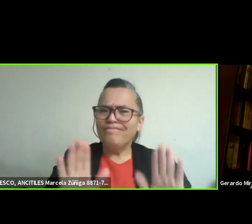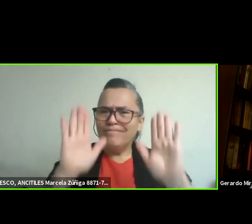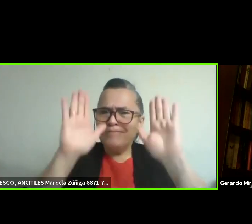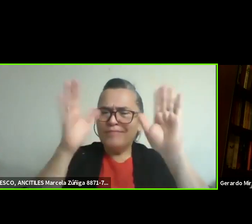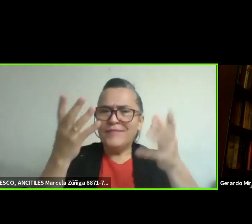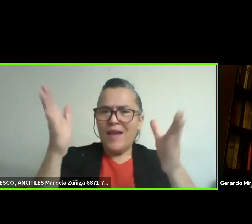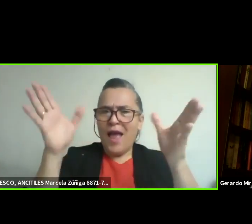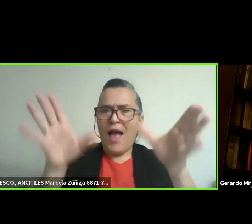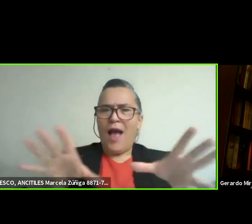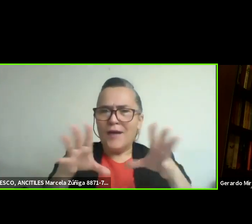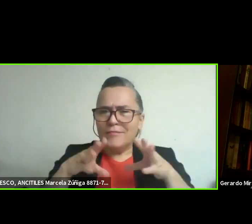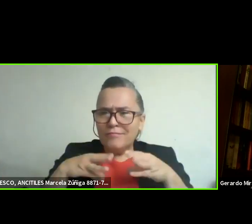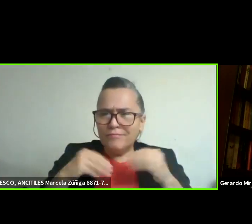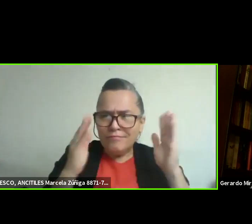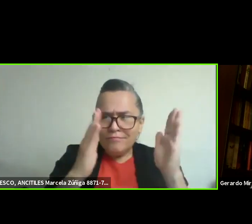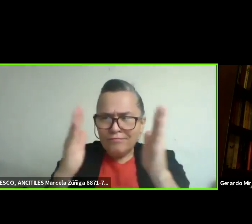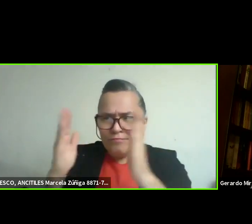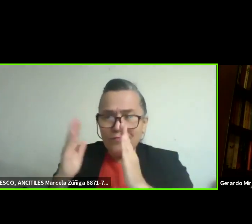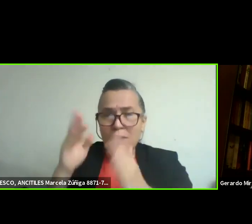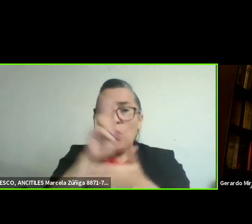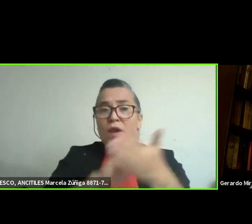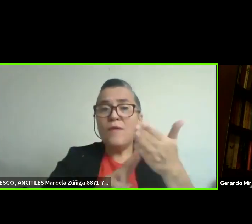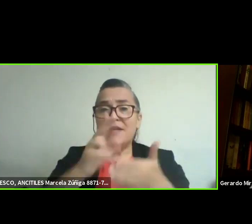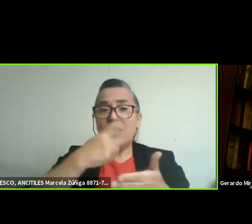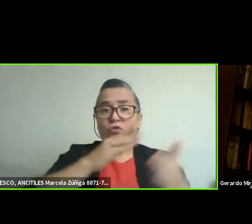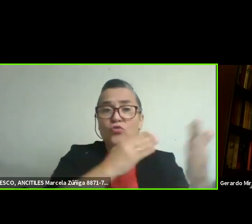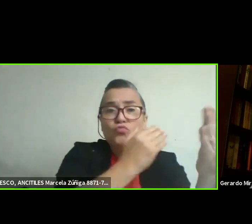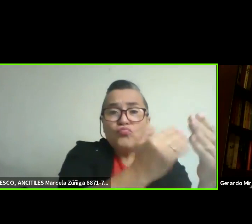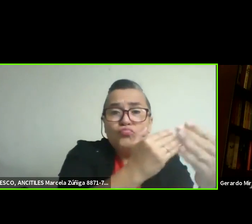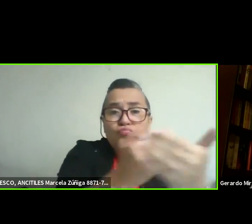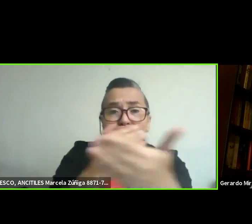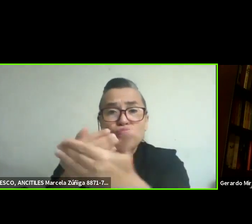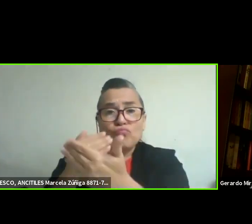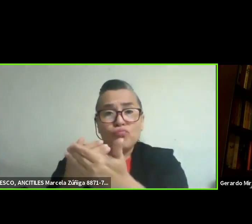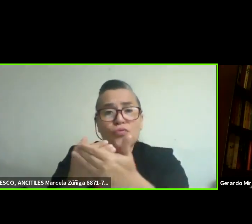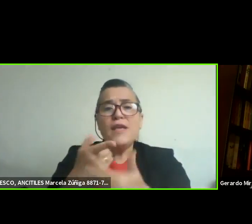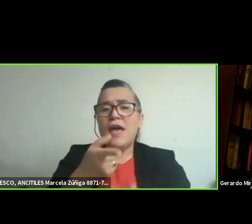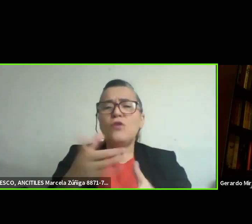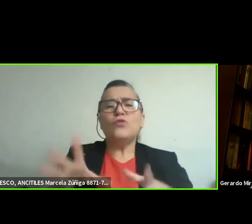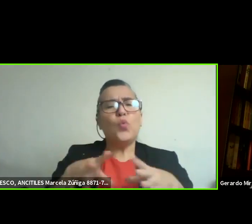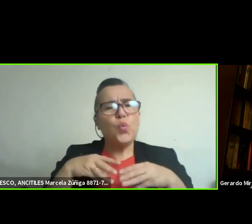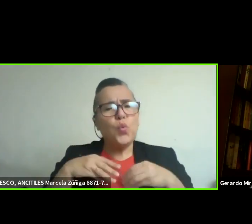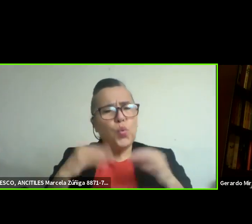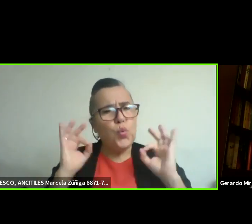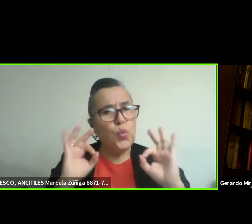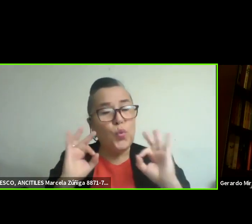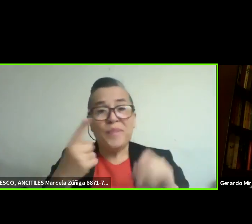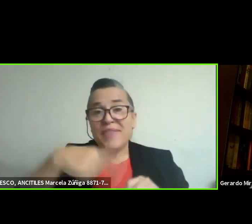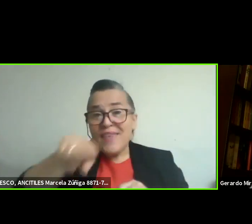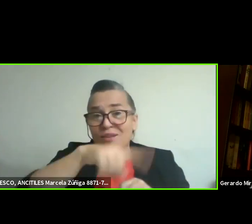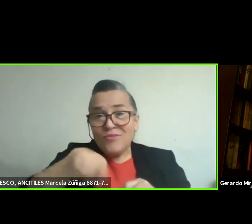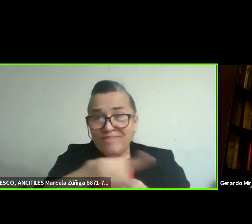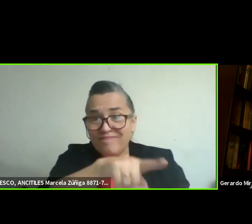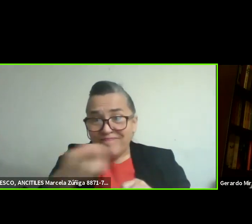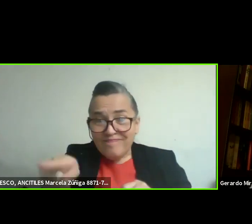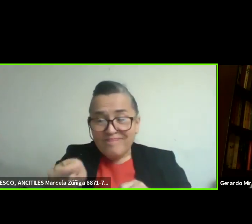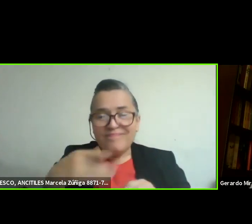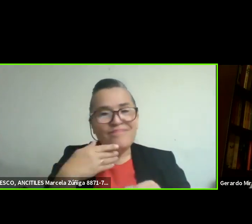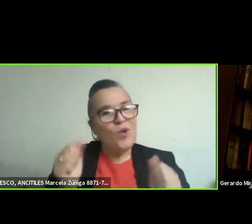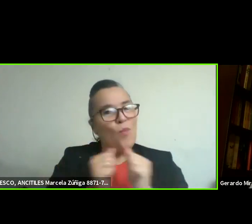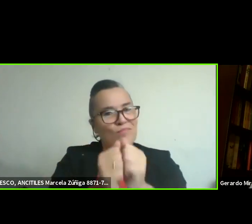parte de las universidades a las que nos hemos acercado y a cada uno de ustedes por acompañarnos el día buenos